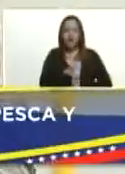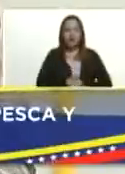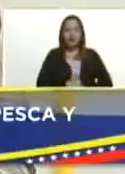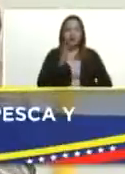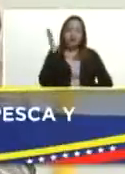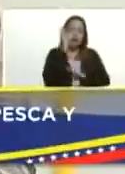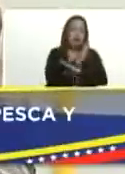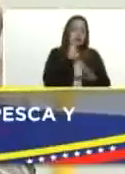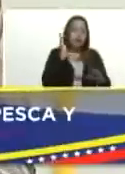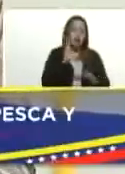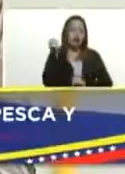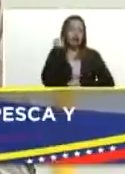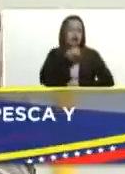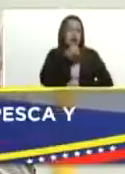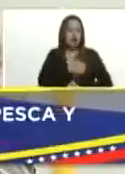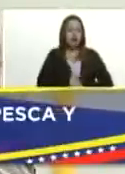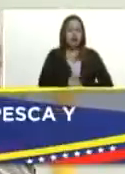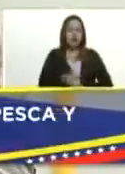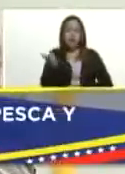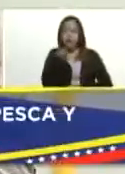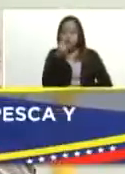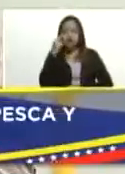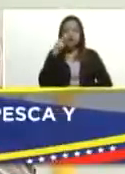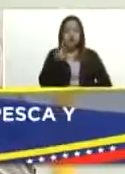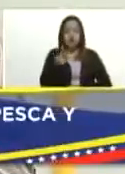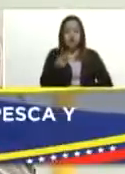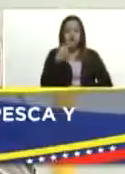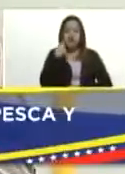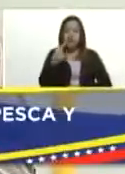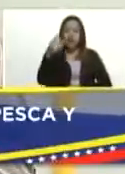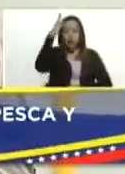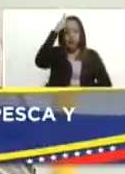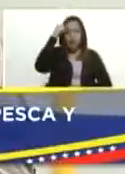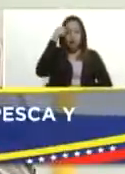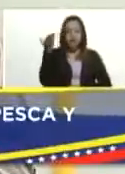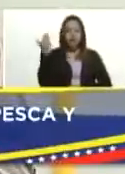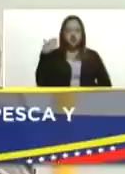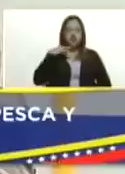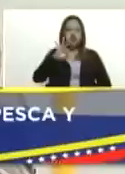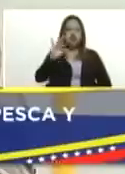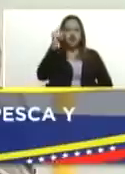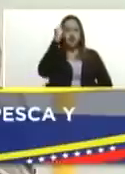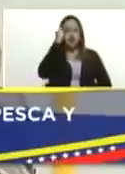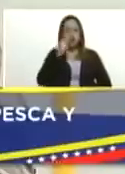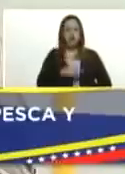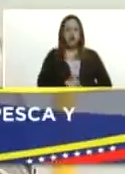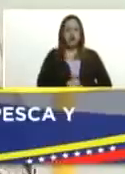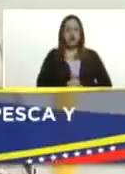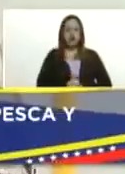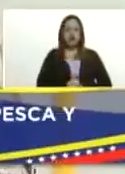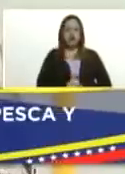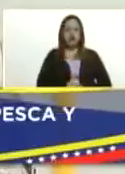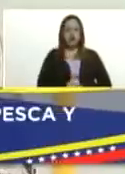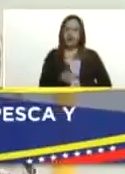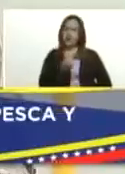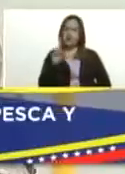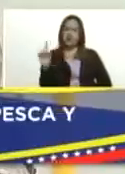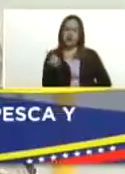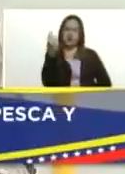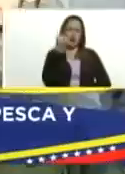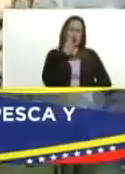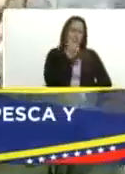criminal. Ustedes vieron lo que dijo Donald Trump hace 3 días. Y no es el primero que lo